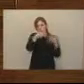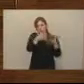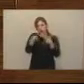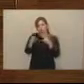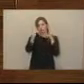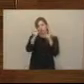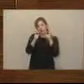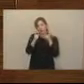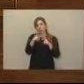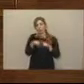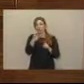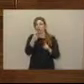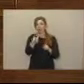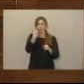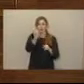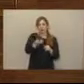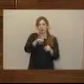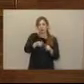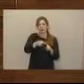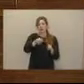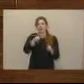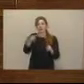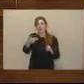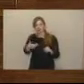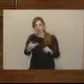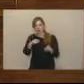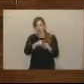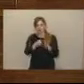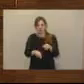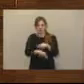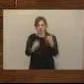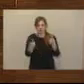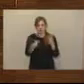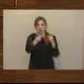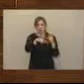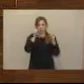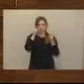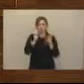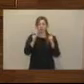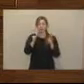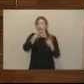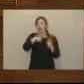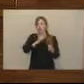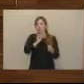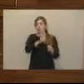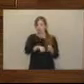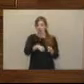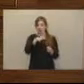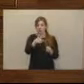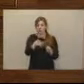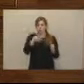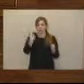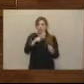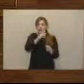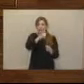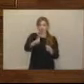afearlo y que intentan desprestigiar el sistema público, pero no vamos a distraernos con sus modos que ya se lo